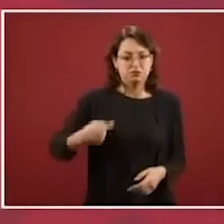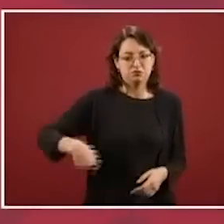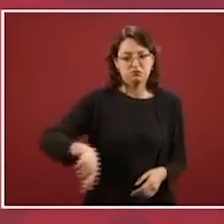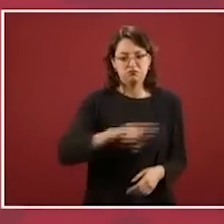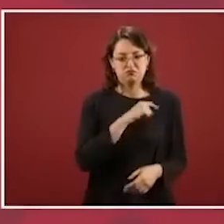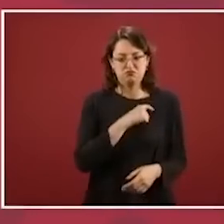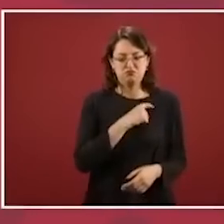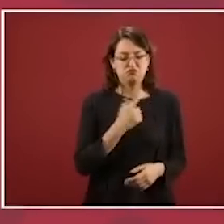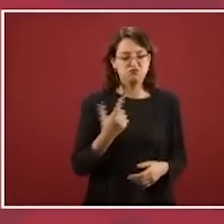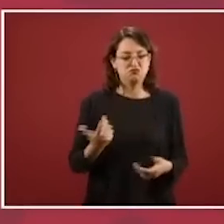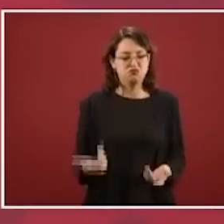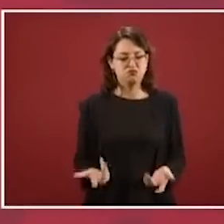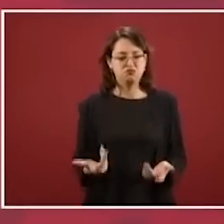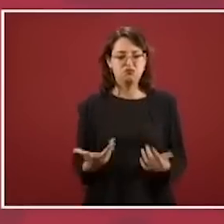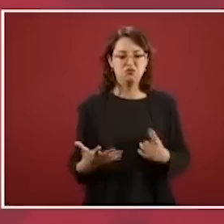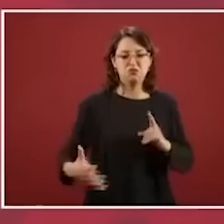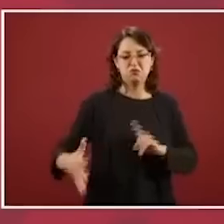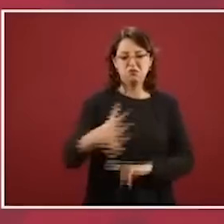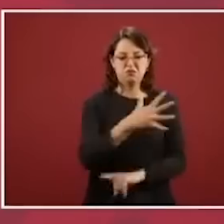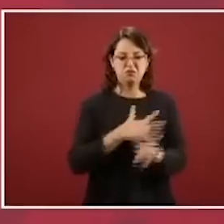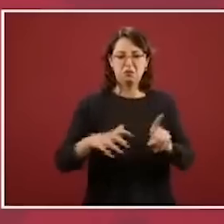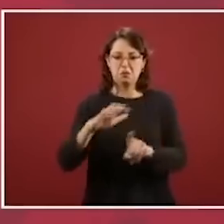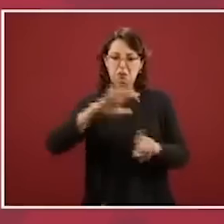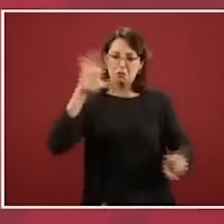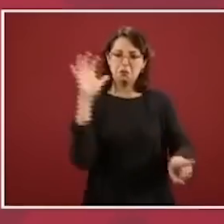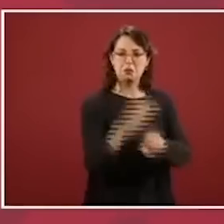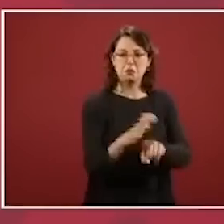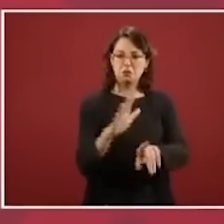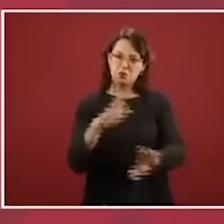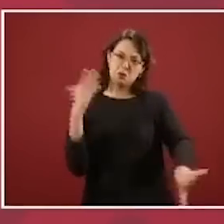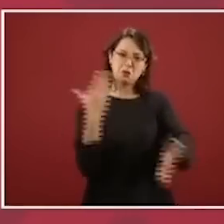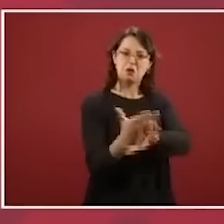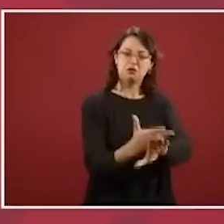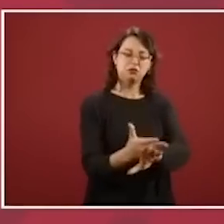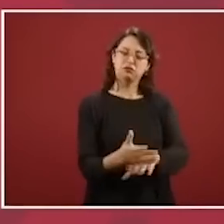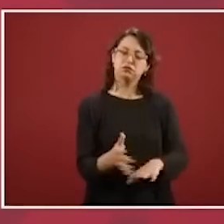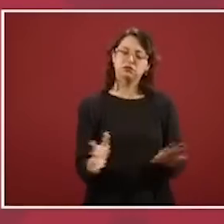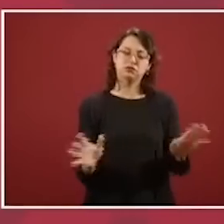o promover un ambiente de linchamiento político,